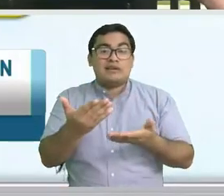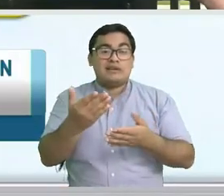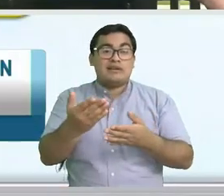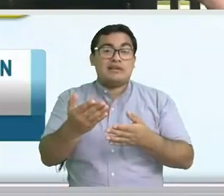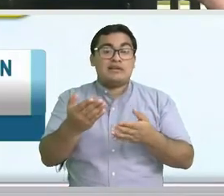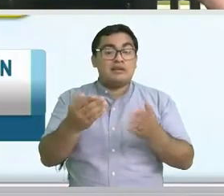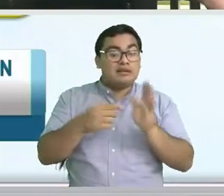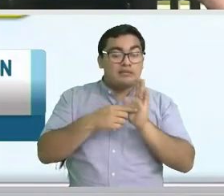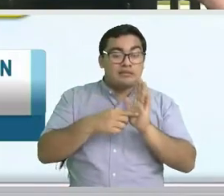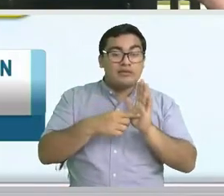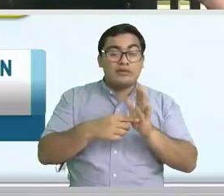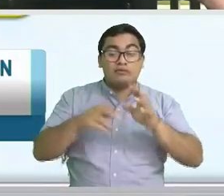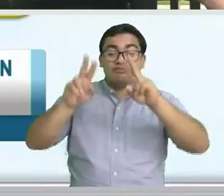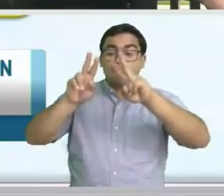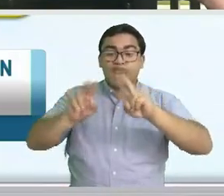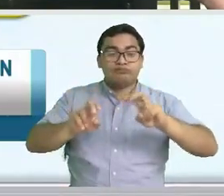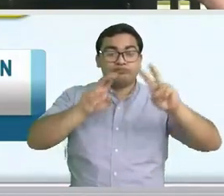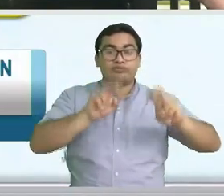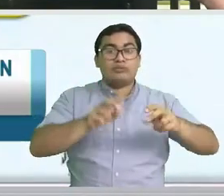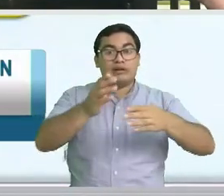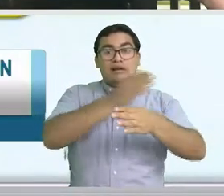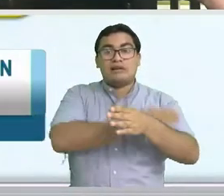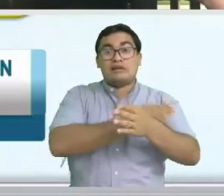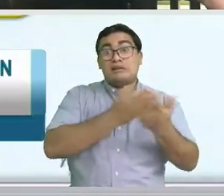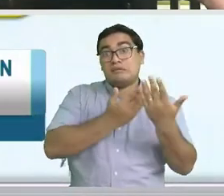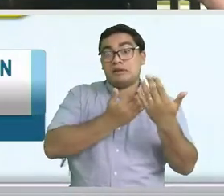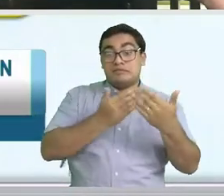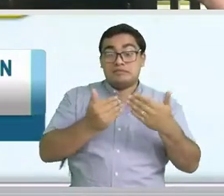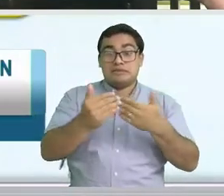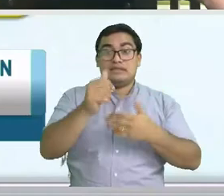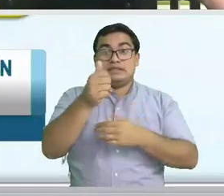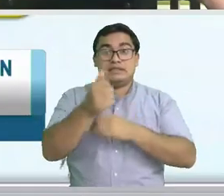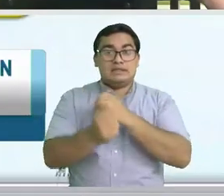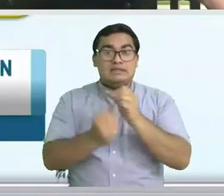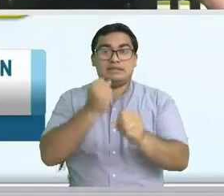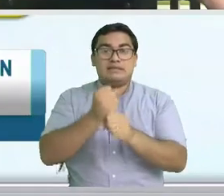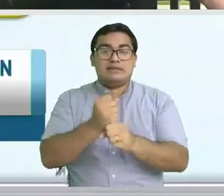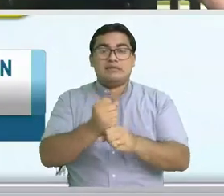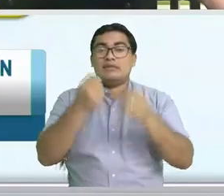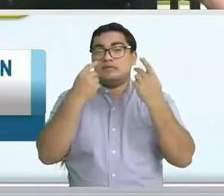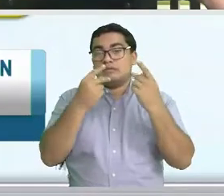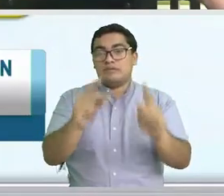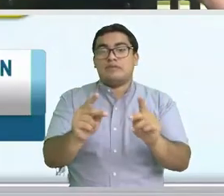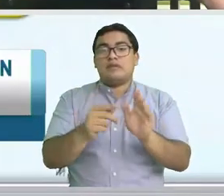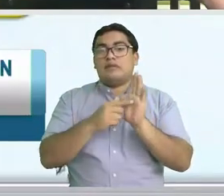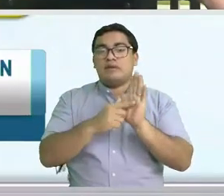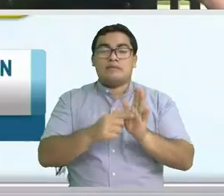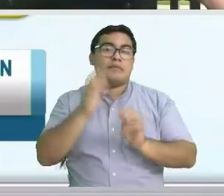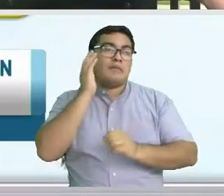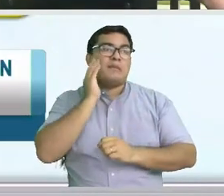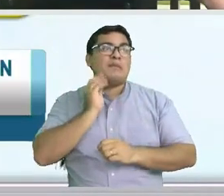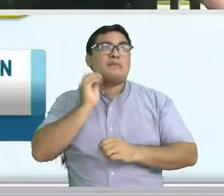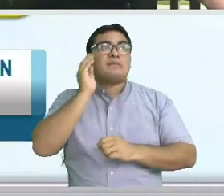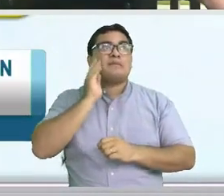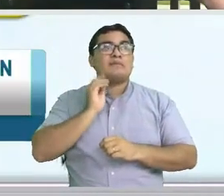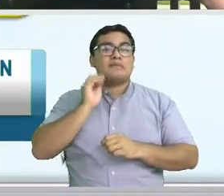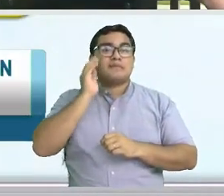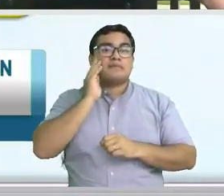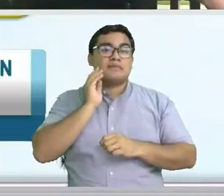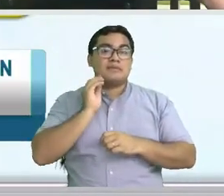nivel académico pues se ha comprobado que se hace después de los 6 años. Después de los 6 años, ok. Pero según la experiencia que